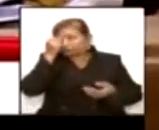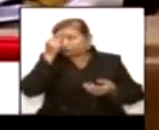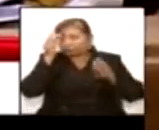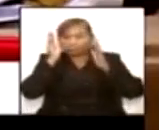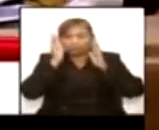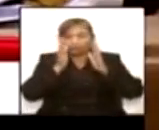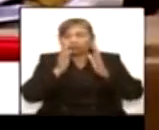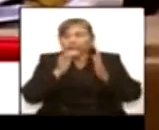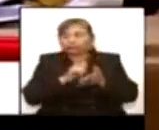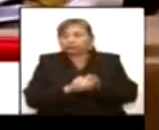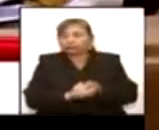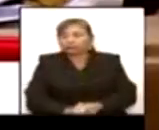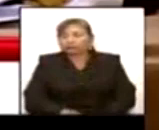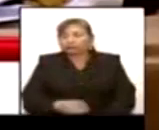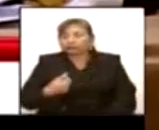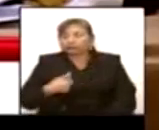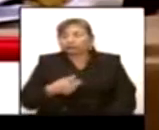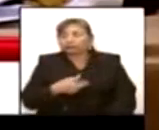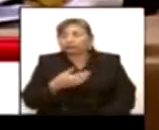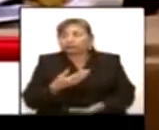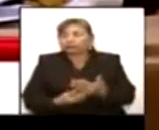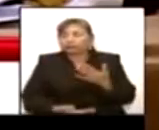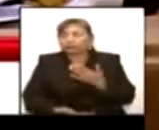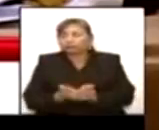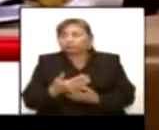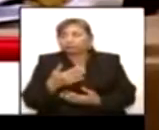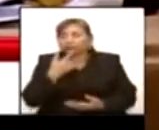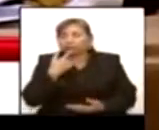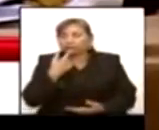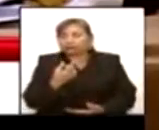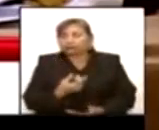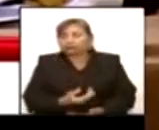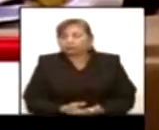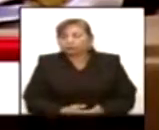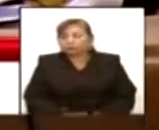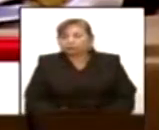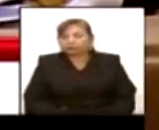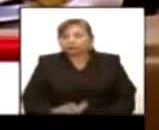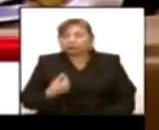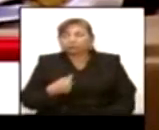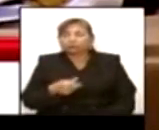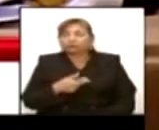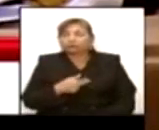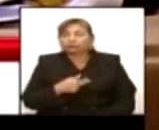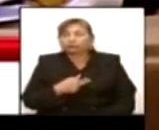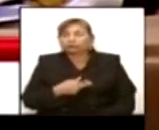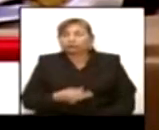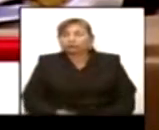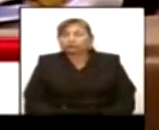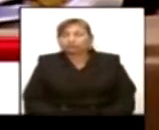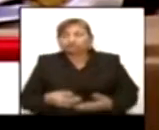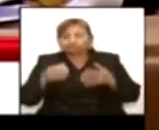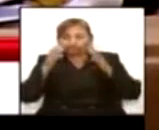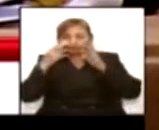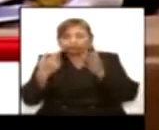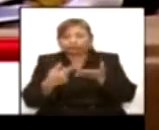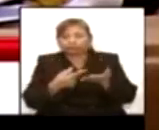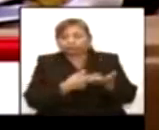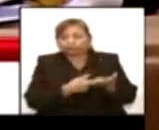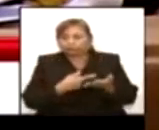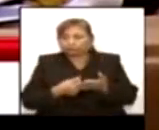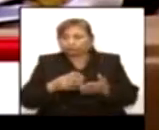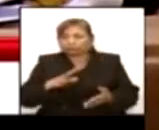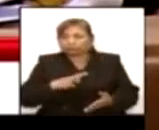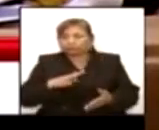entendieran finalmente lo que tenemos entre manos, quizás podríamos, ¿no es cierto?, llegar a un diálogo mucho